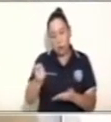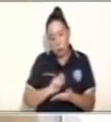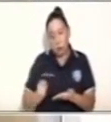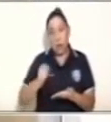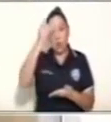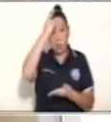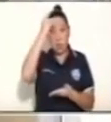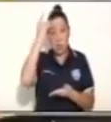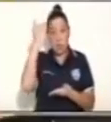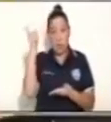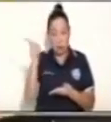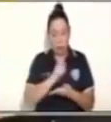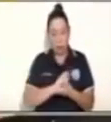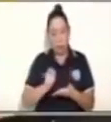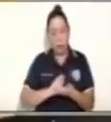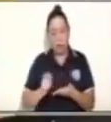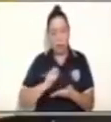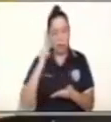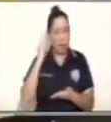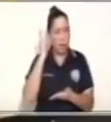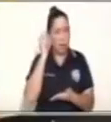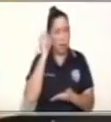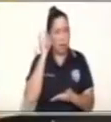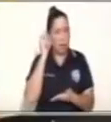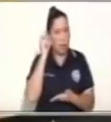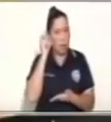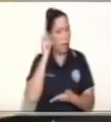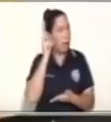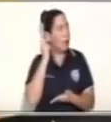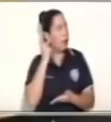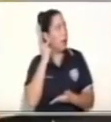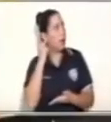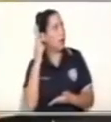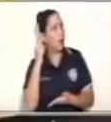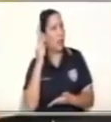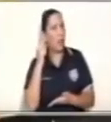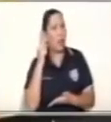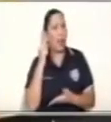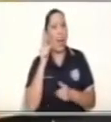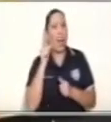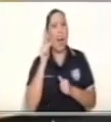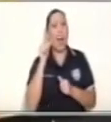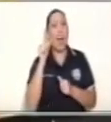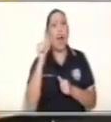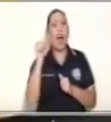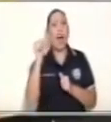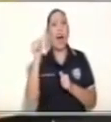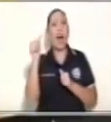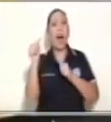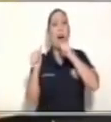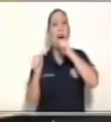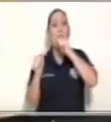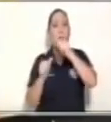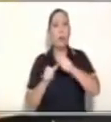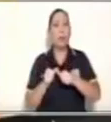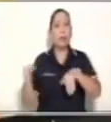un grito y lo escuché bien lejos. Solo escuché que hacían: ¡ah!